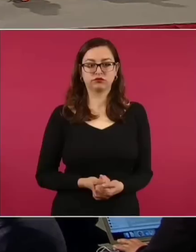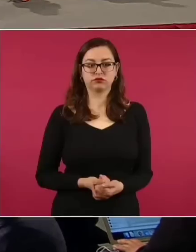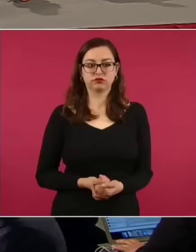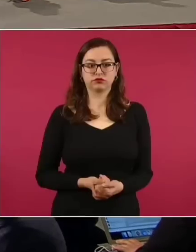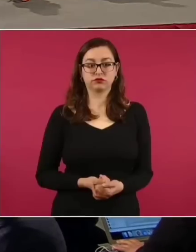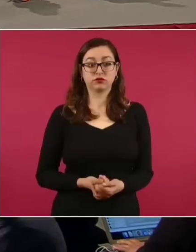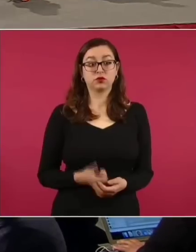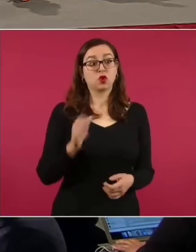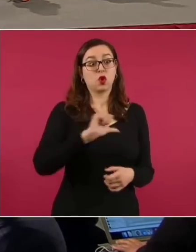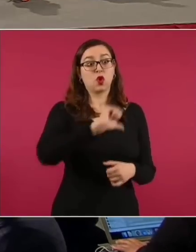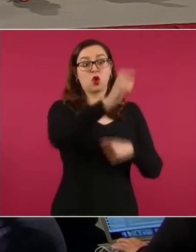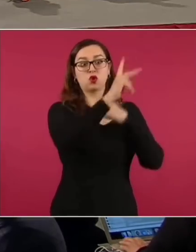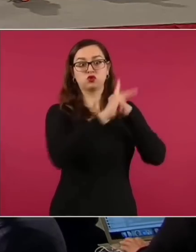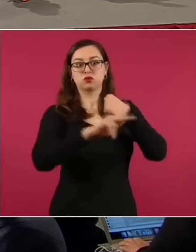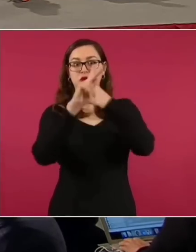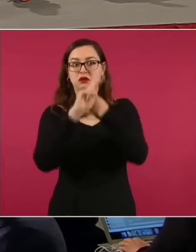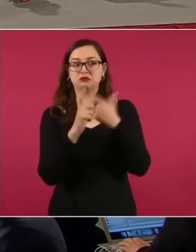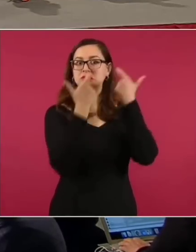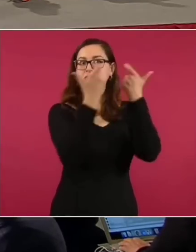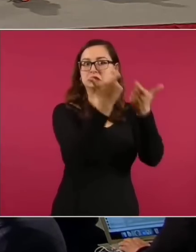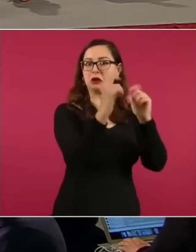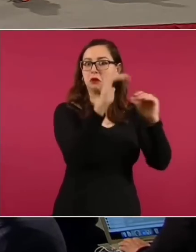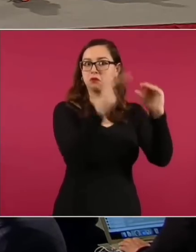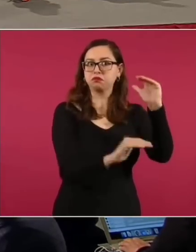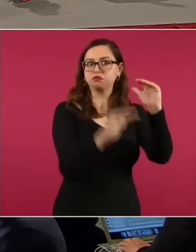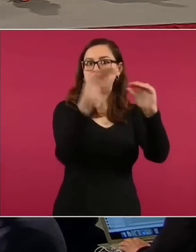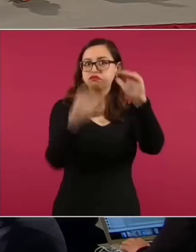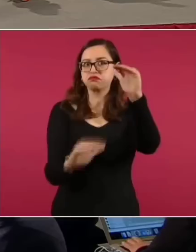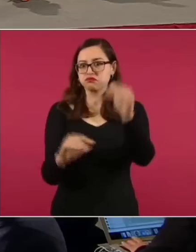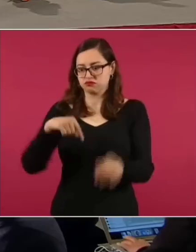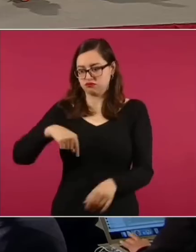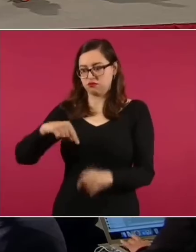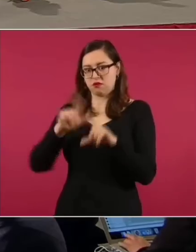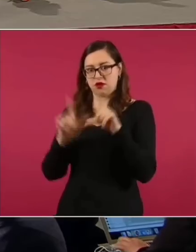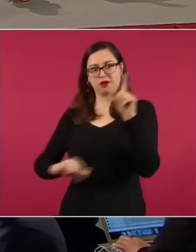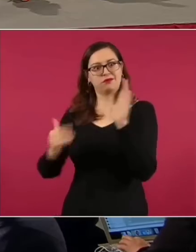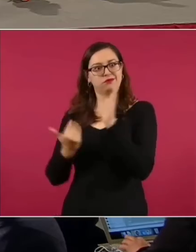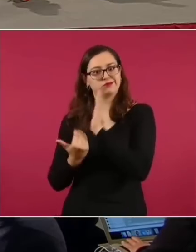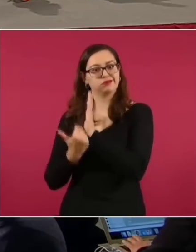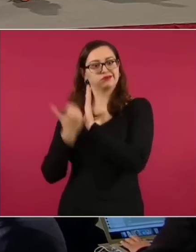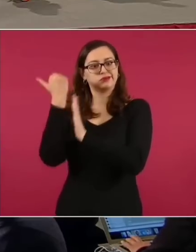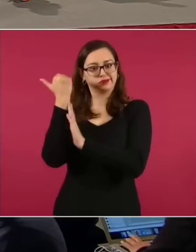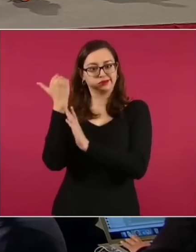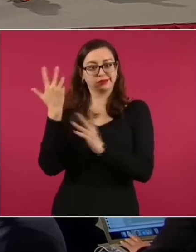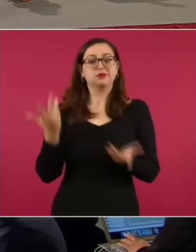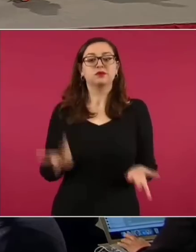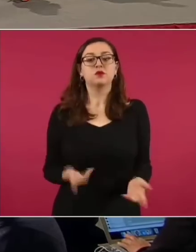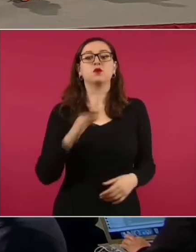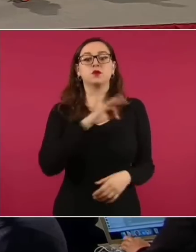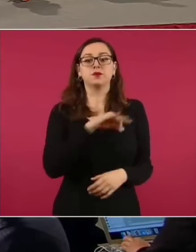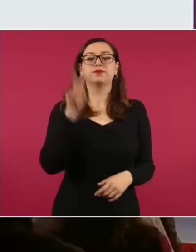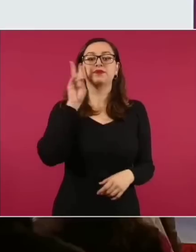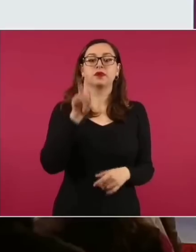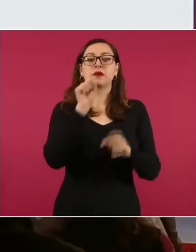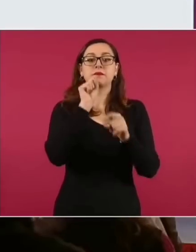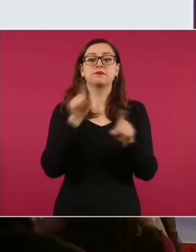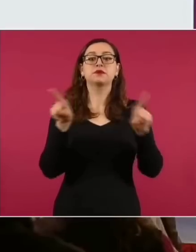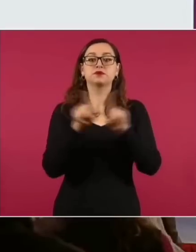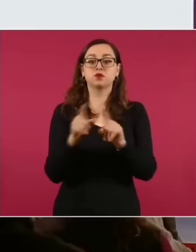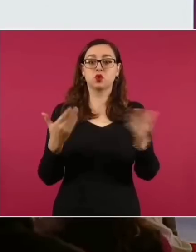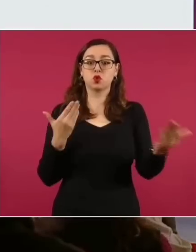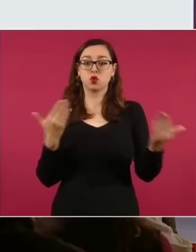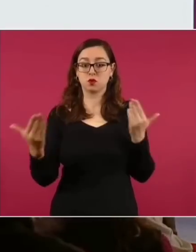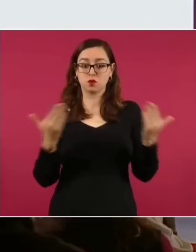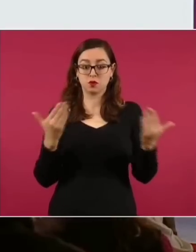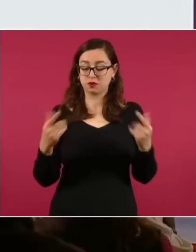fortalecido 1.1%. En comparación con gobiernos anteriores a